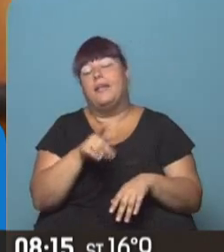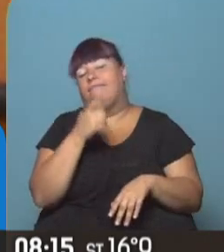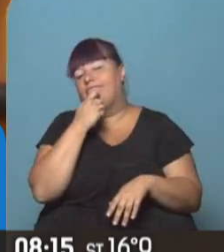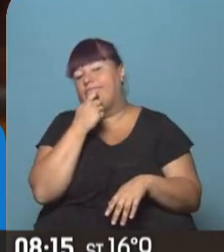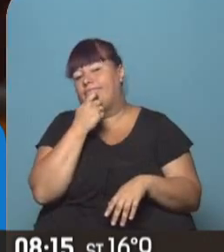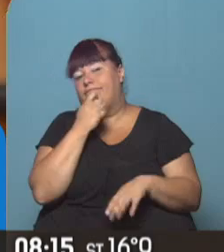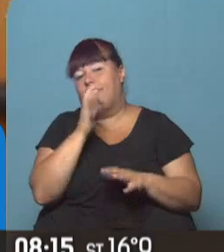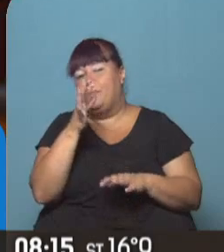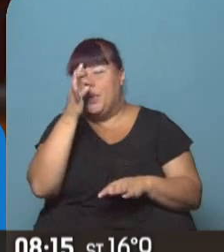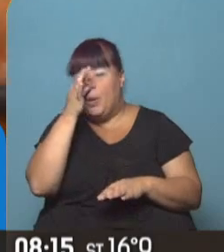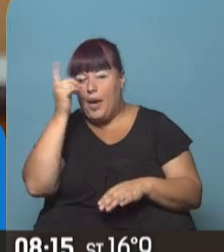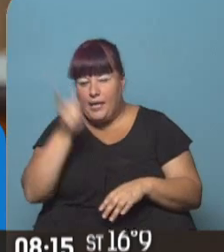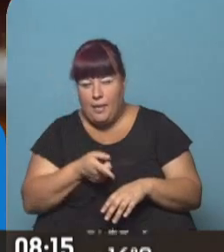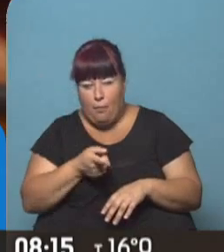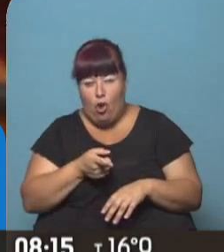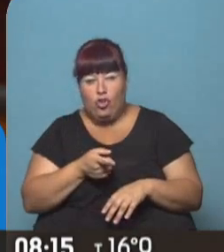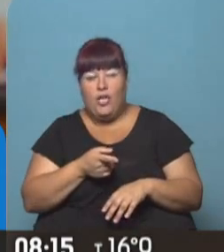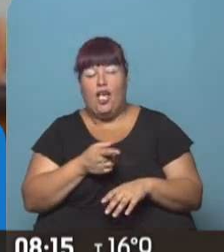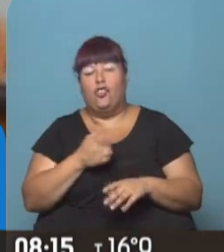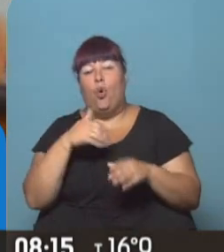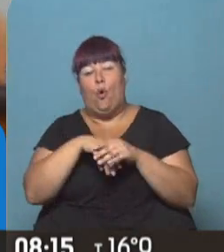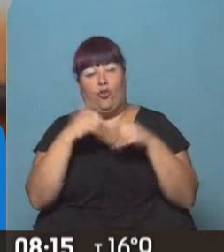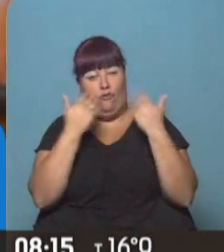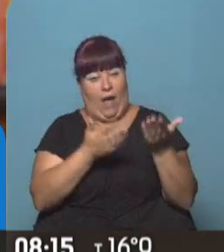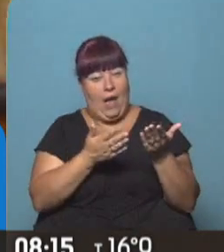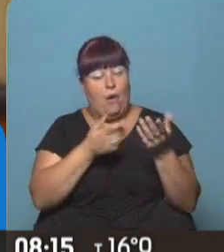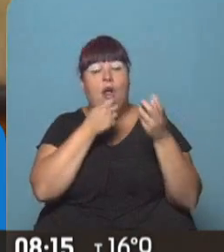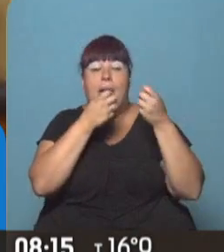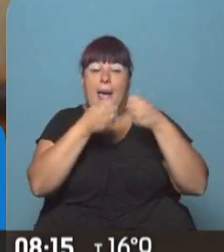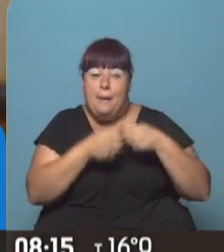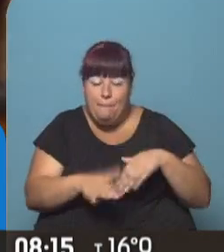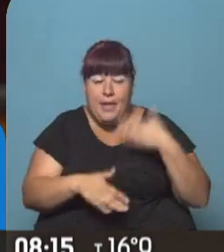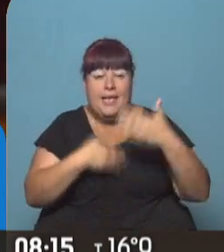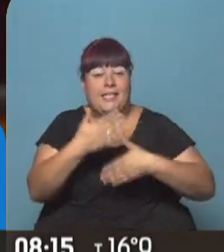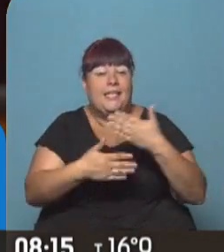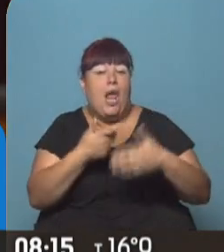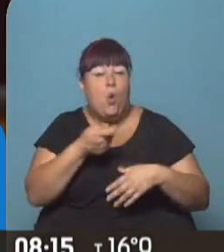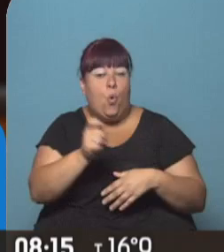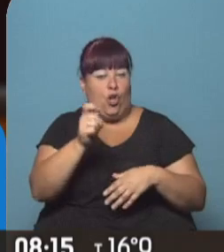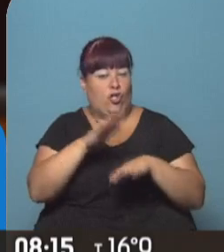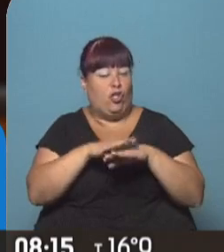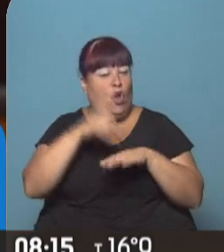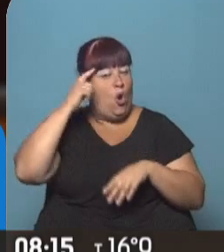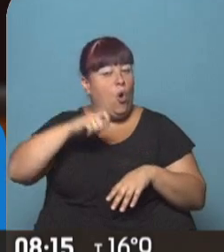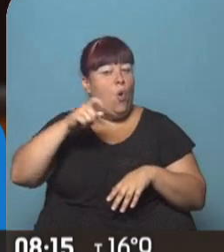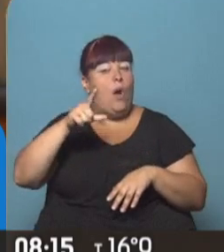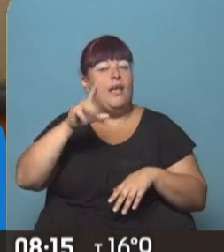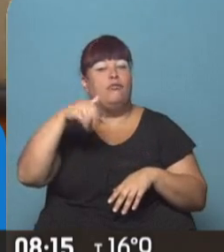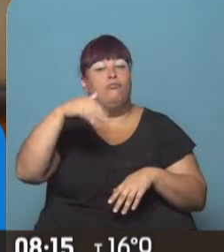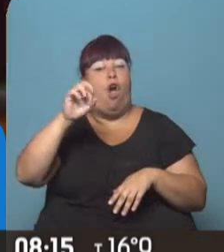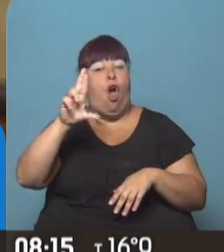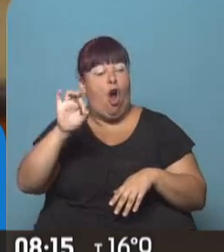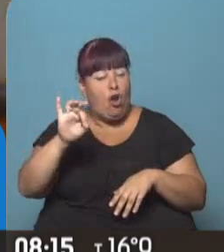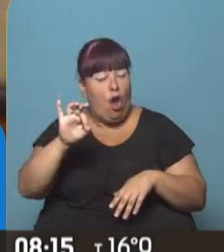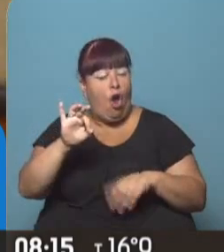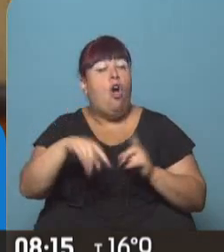por cerca del 20% de la intención de voto cuando comienza el proceso a cargo del juez Sergio Moro